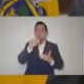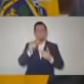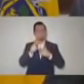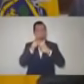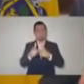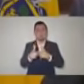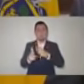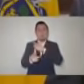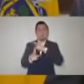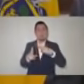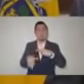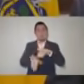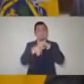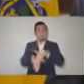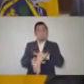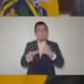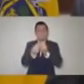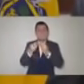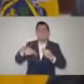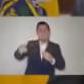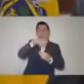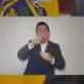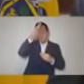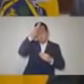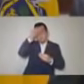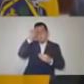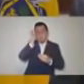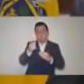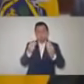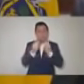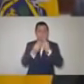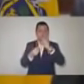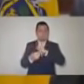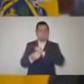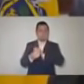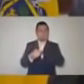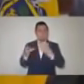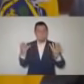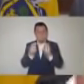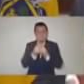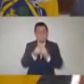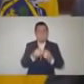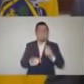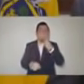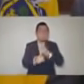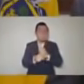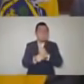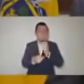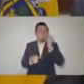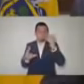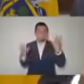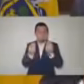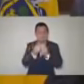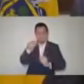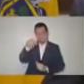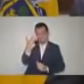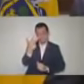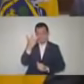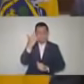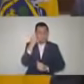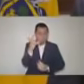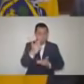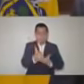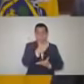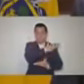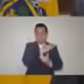que seríamos muy disciplinados en el cumplimiento de los acuerdos tomados por la mesa de salud pero por primera vez desde el 13 de